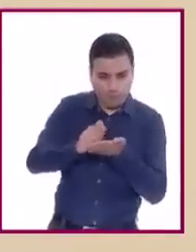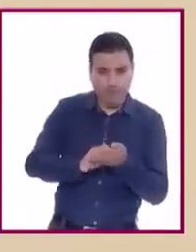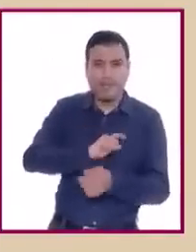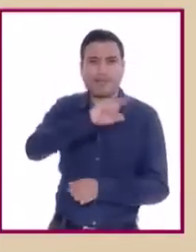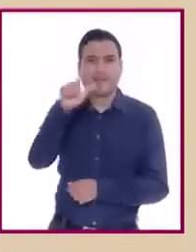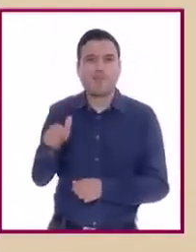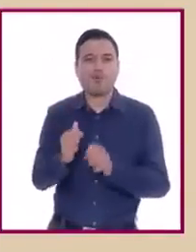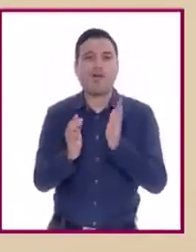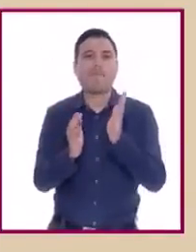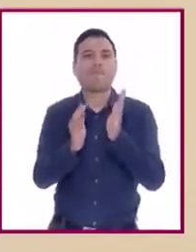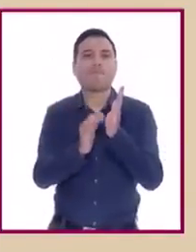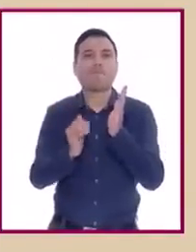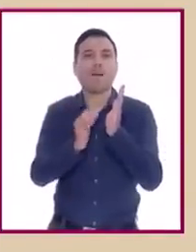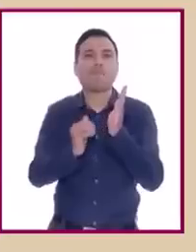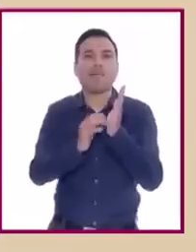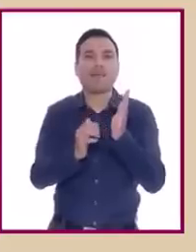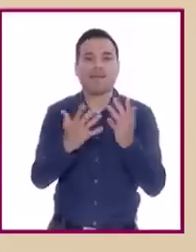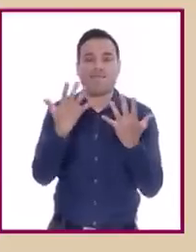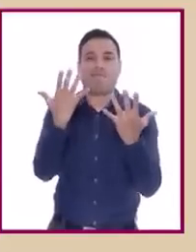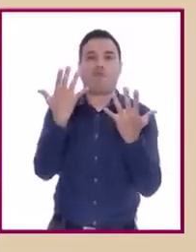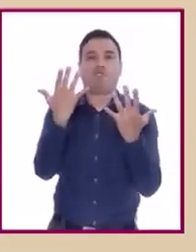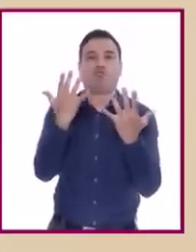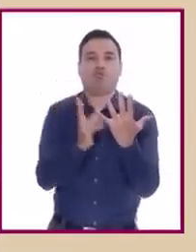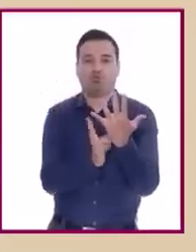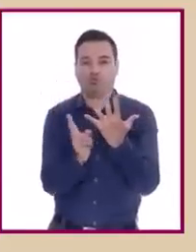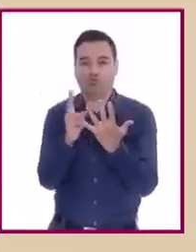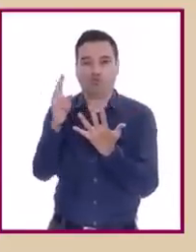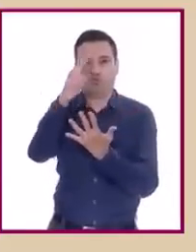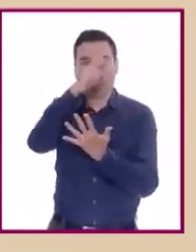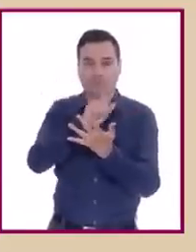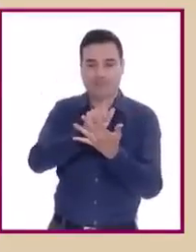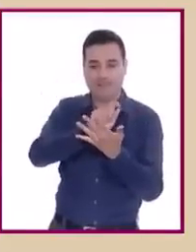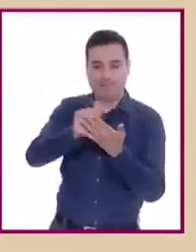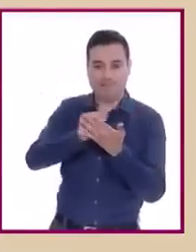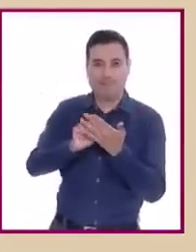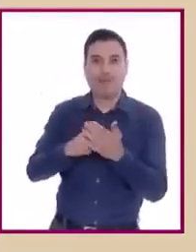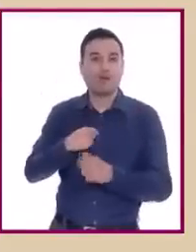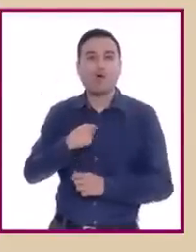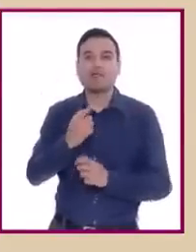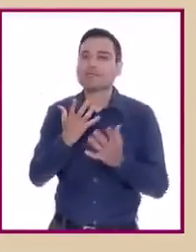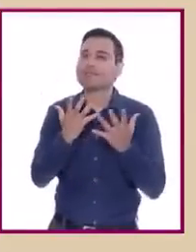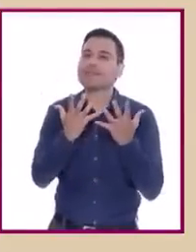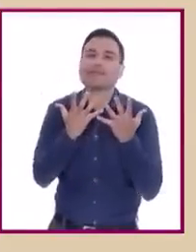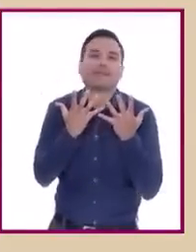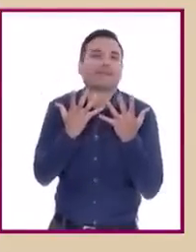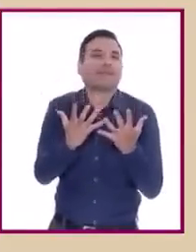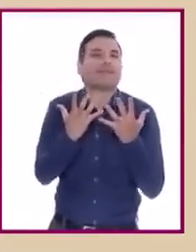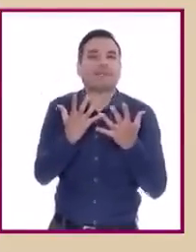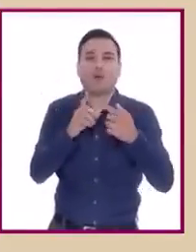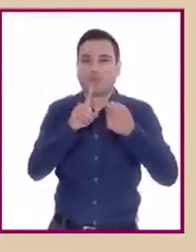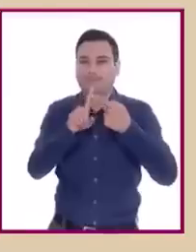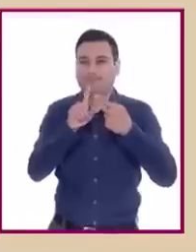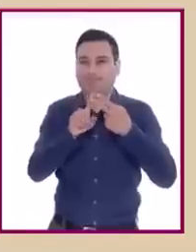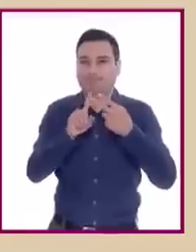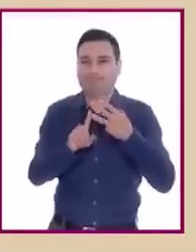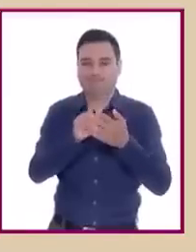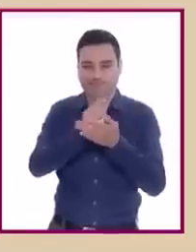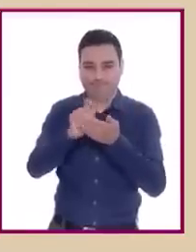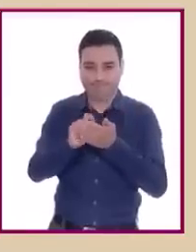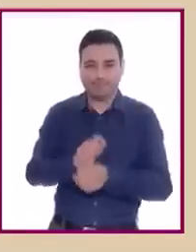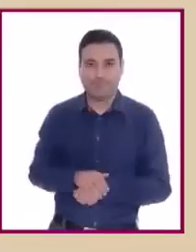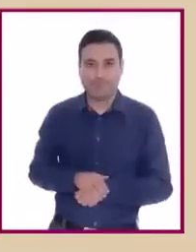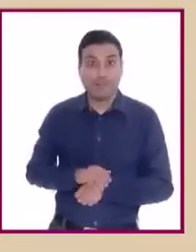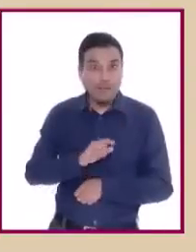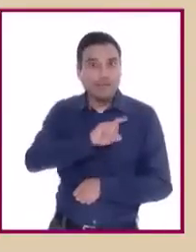ideas que les gustaría aportar para la escuela después se va haciendo más grande este